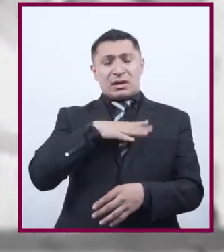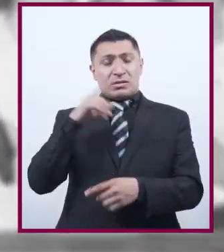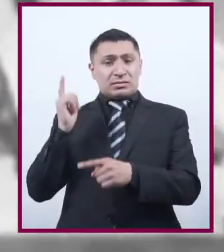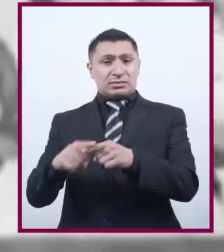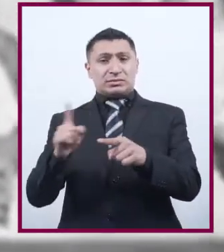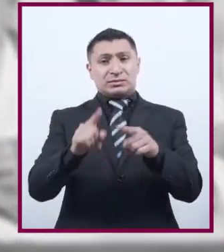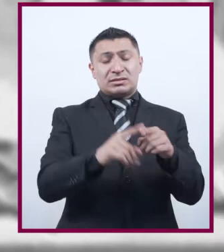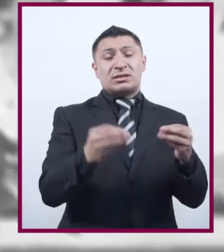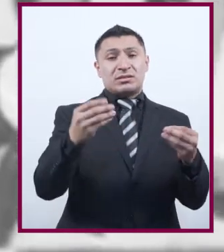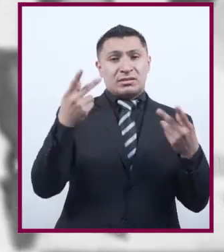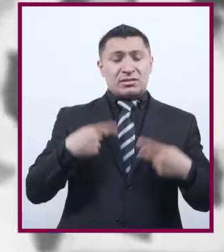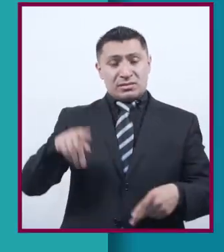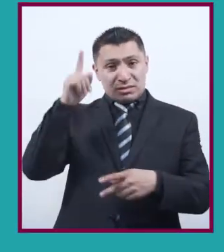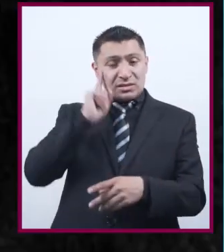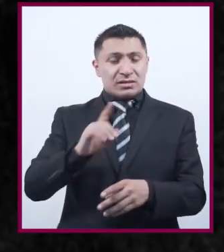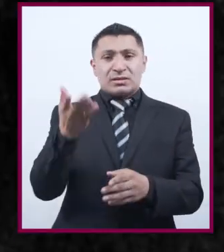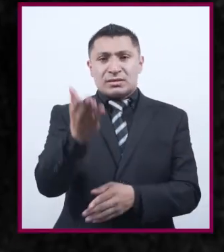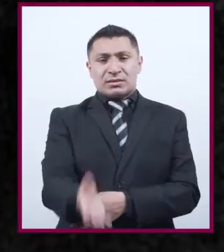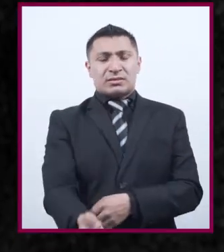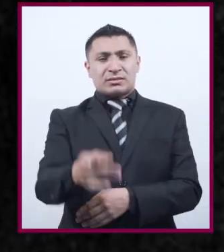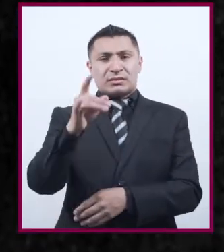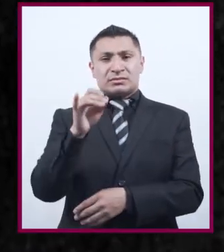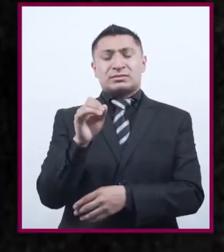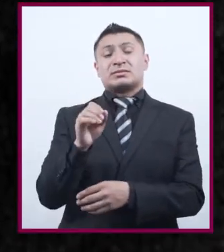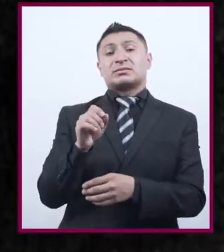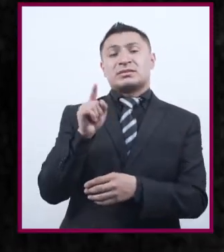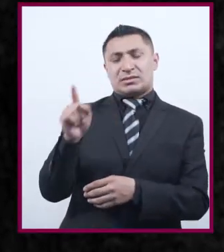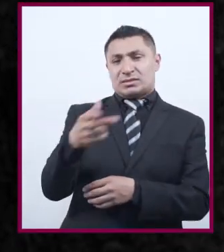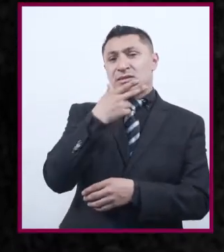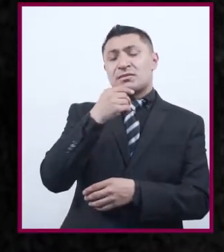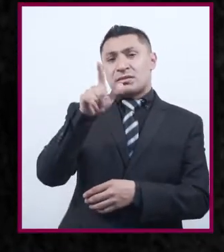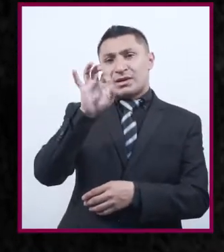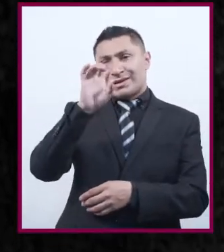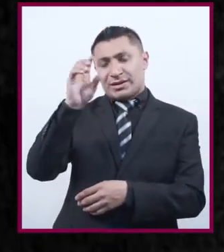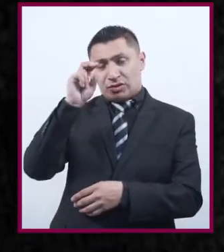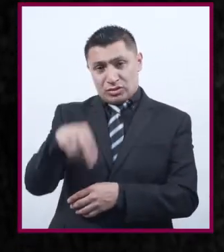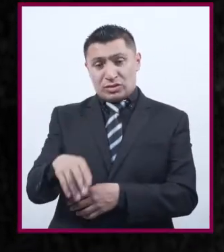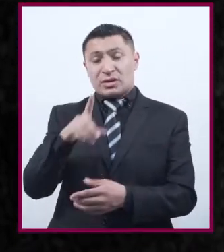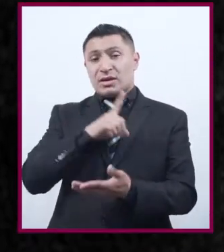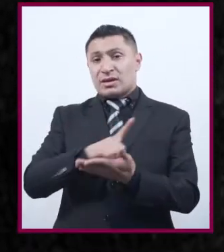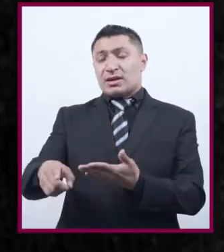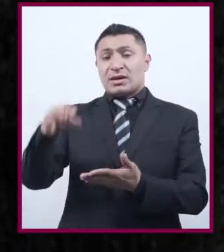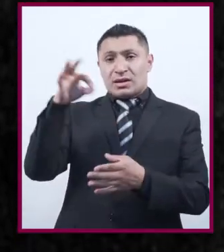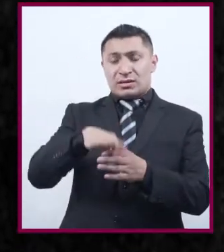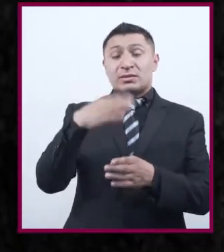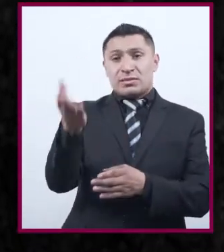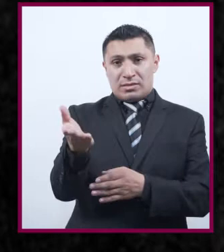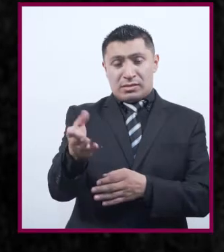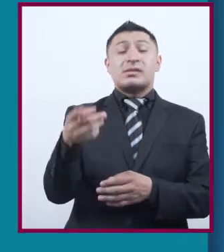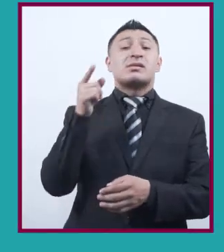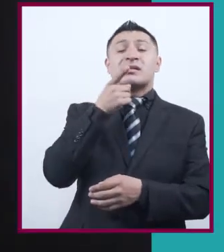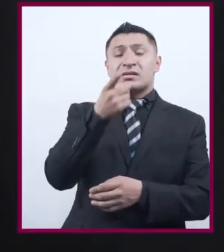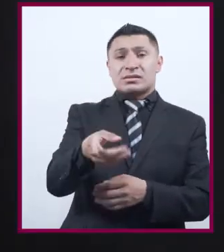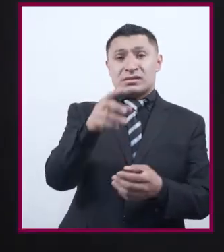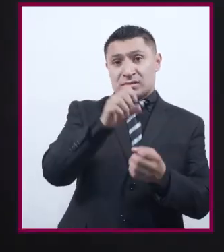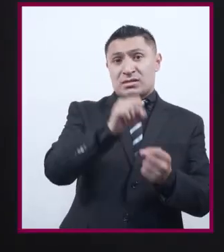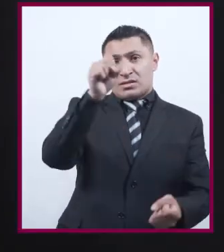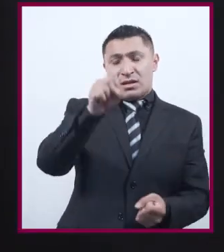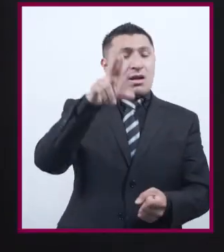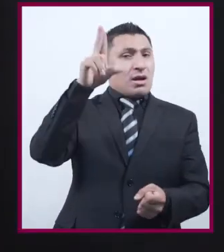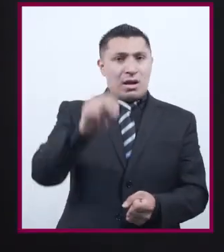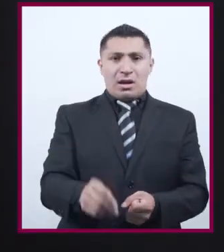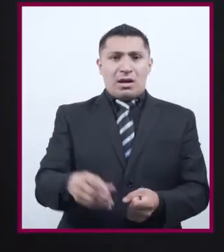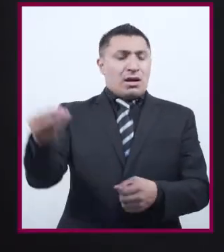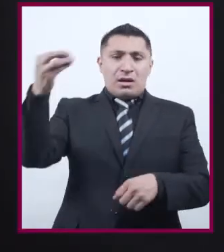de mujeres solicitaron a Francisco León de la Barra, que era presidente interino del país, su derecho a votar, sosteniendo que en